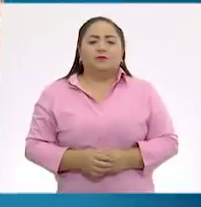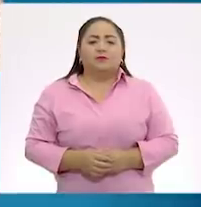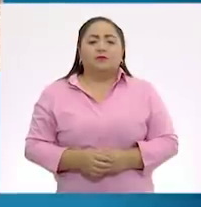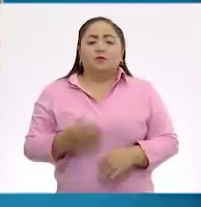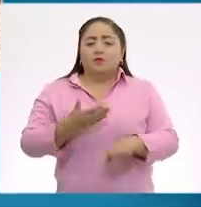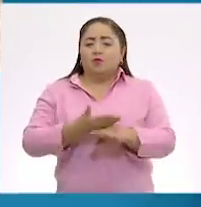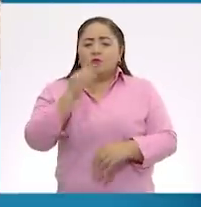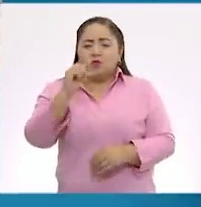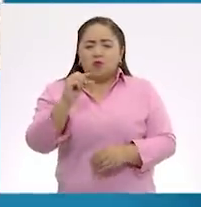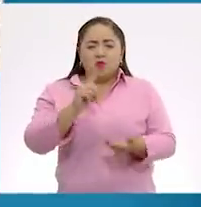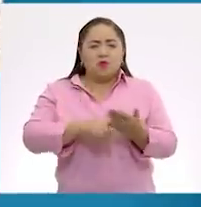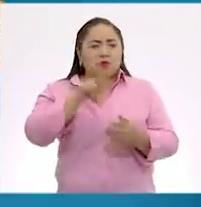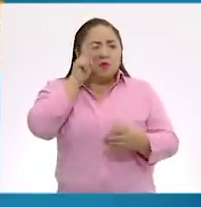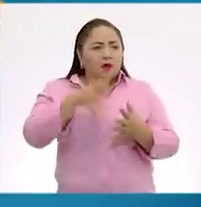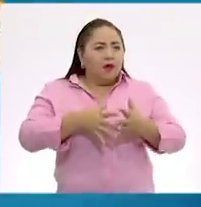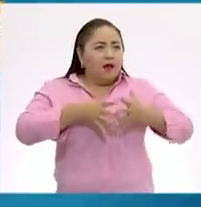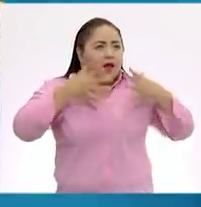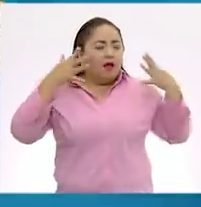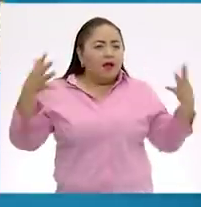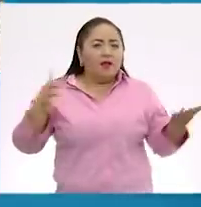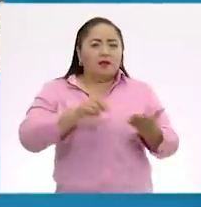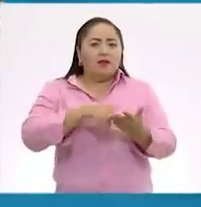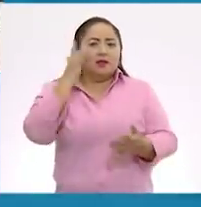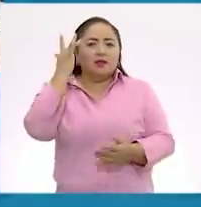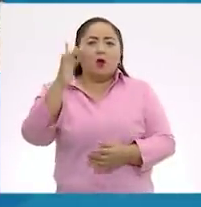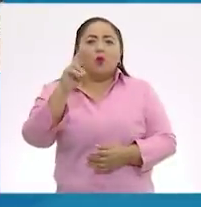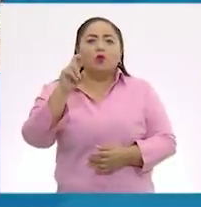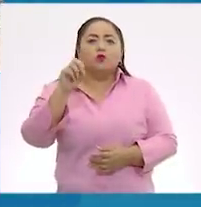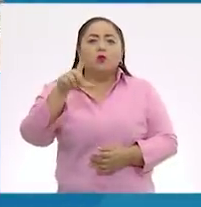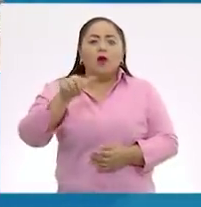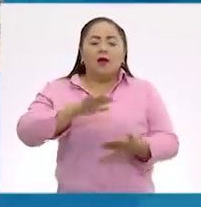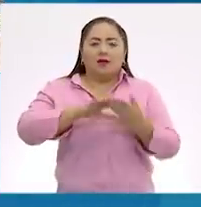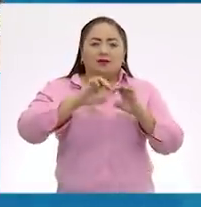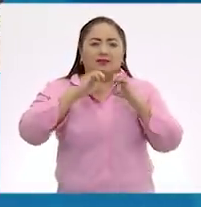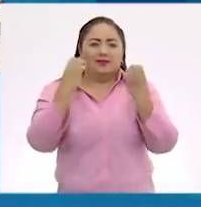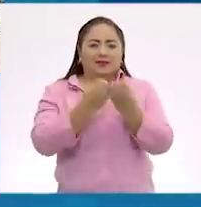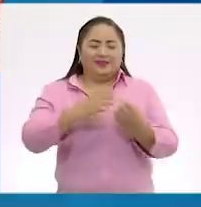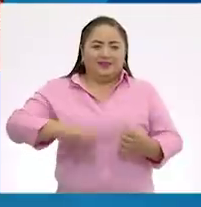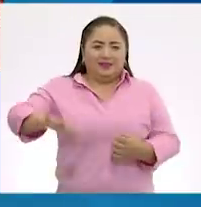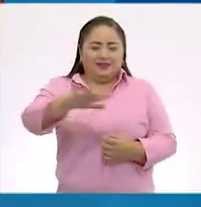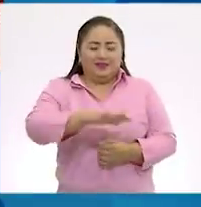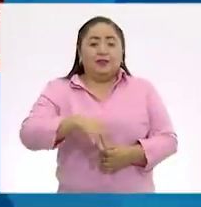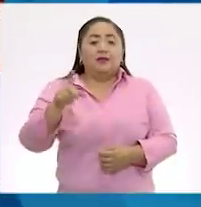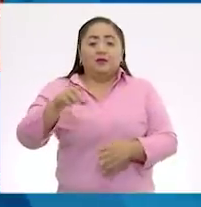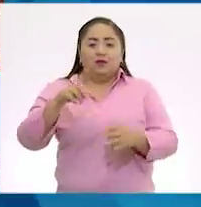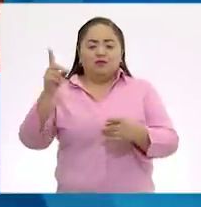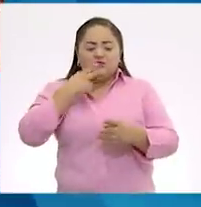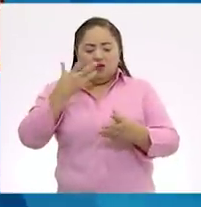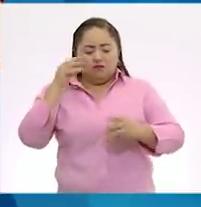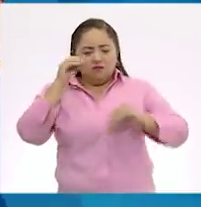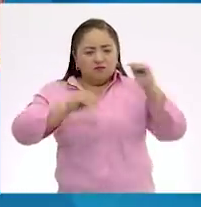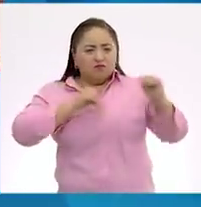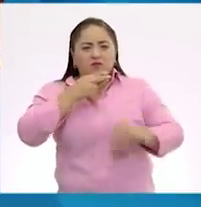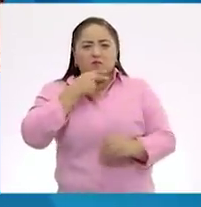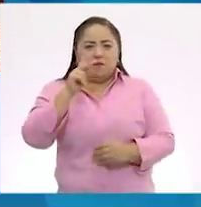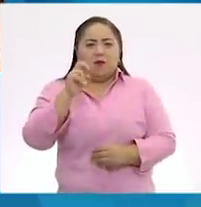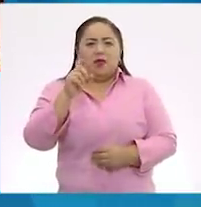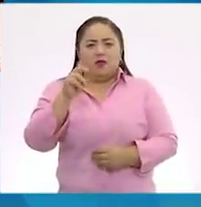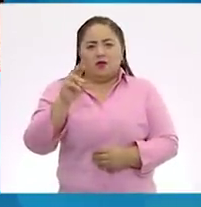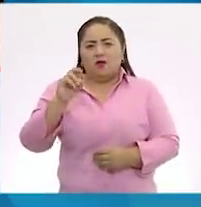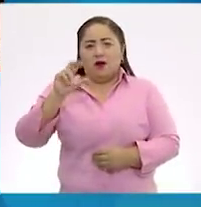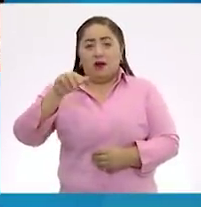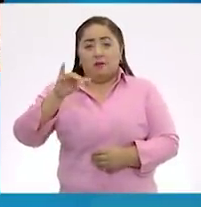Muy pocos reparan en la grandeza del Coloso de Santa Úrsula más allá del fútbol. La obra maestra de Pedro Ramírez